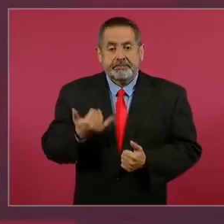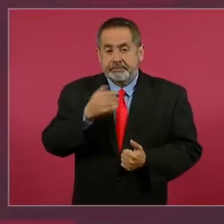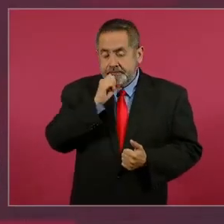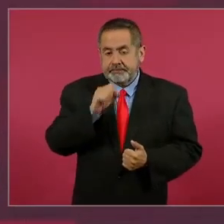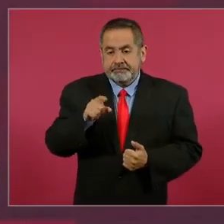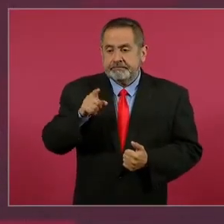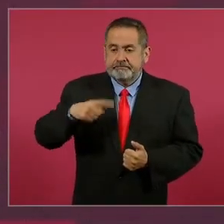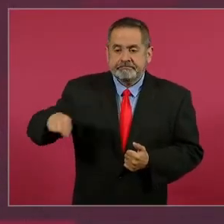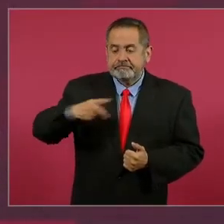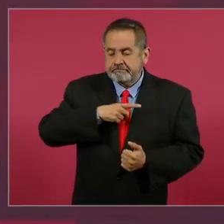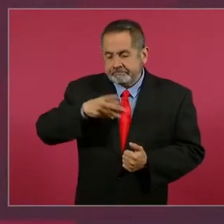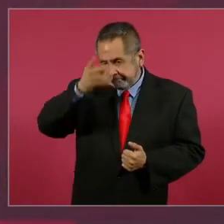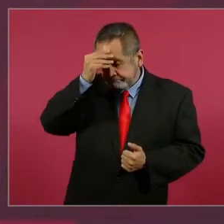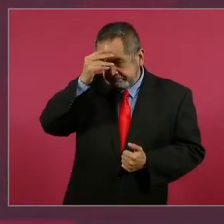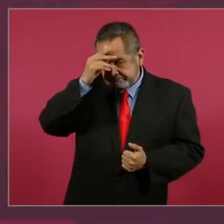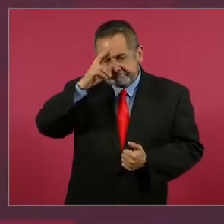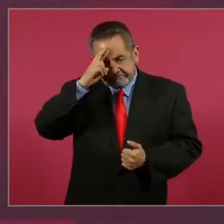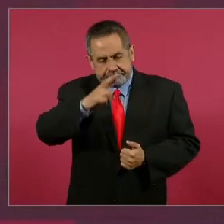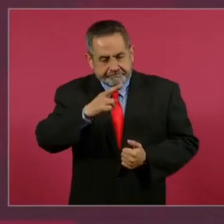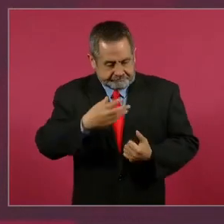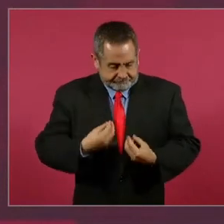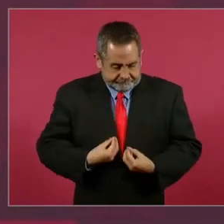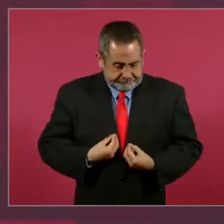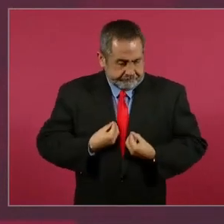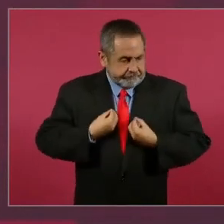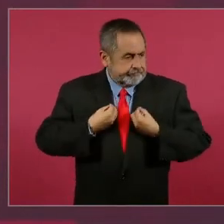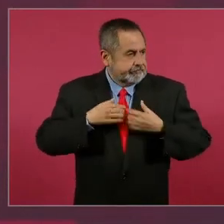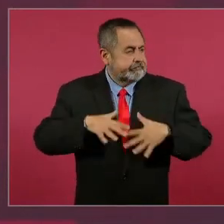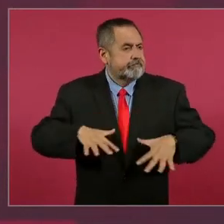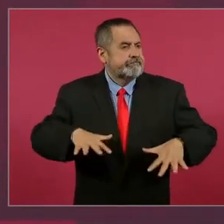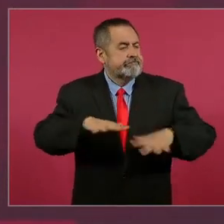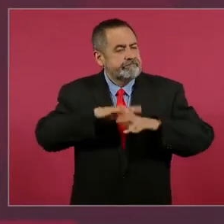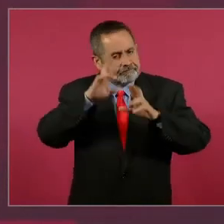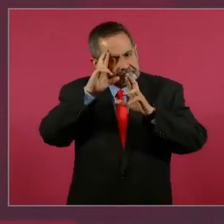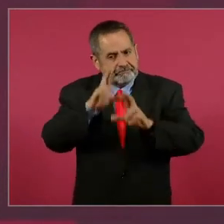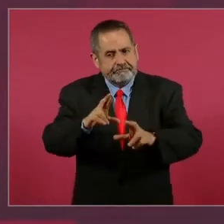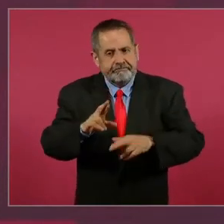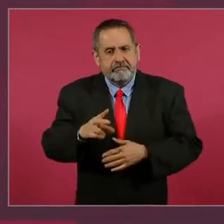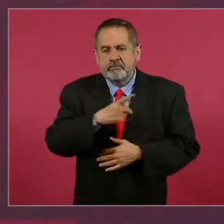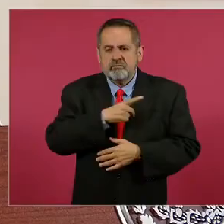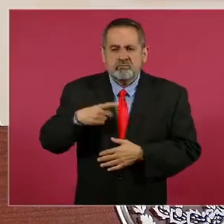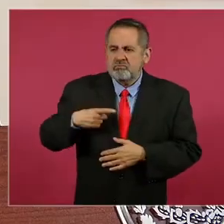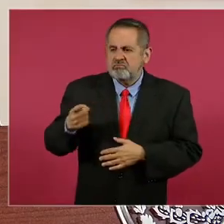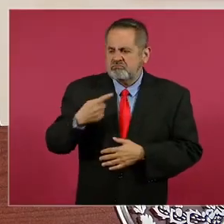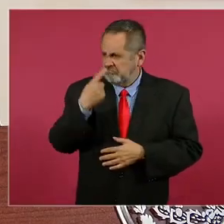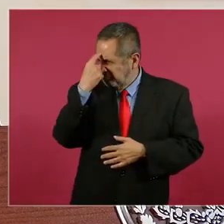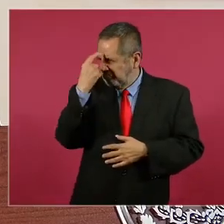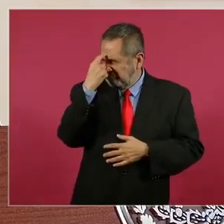se respete la vida, que no haya ese afán